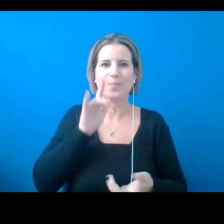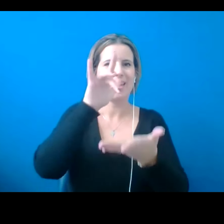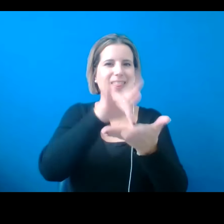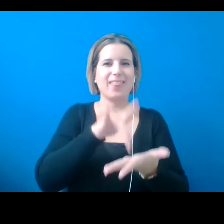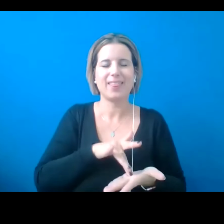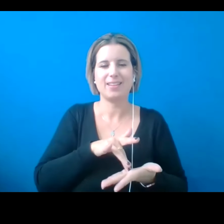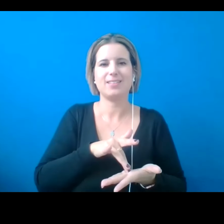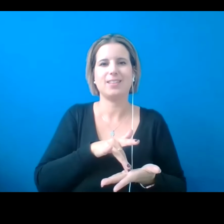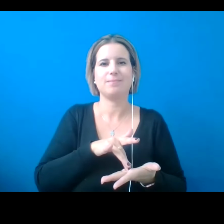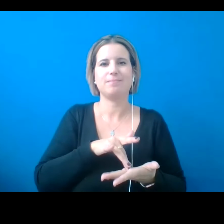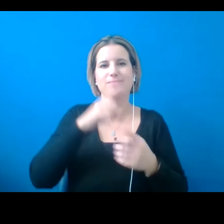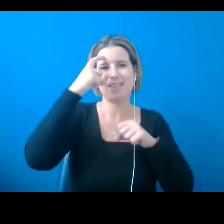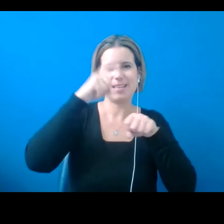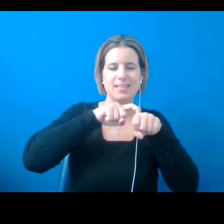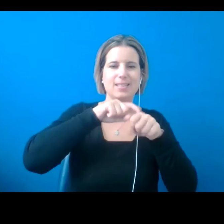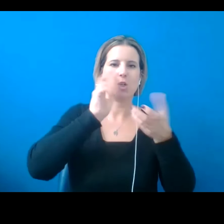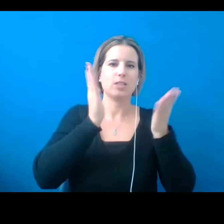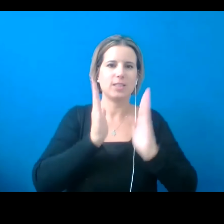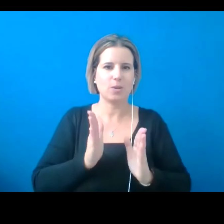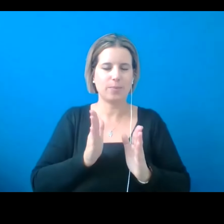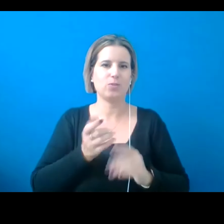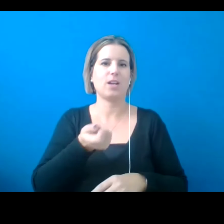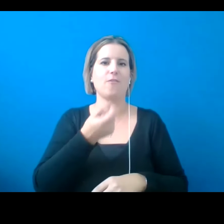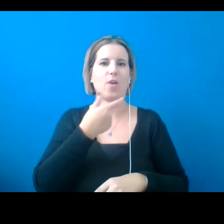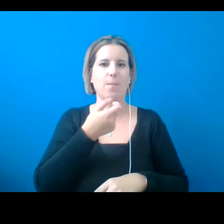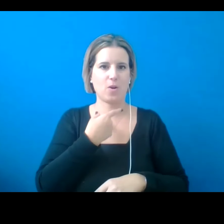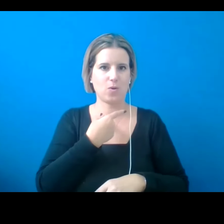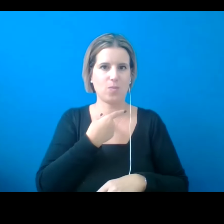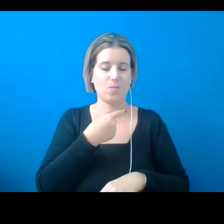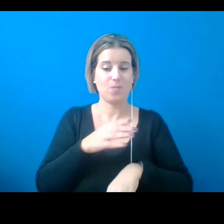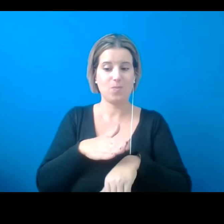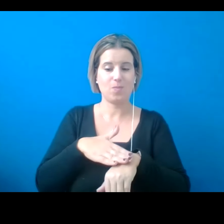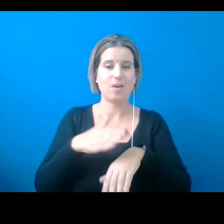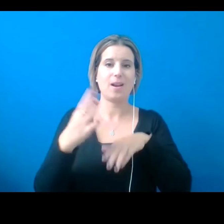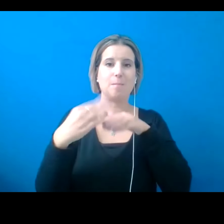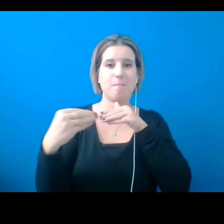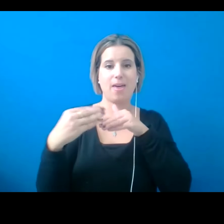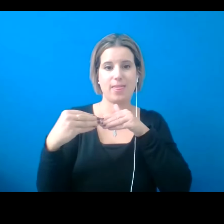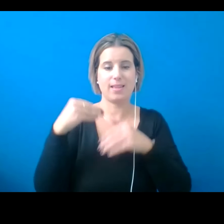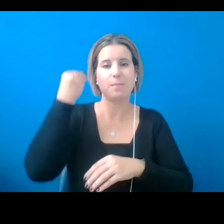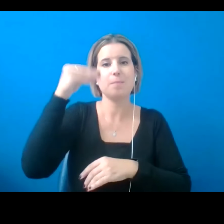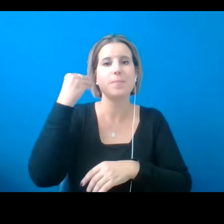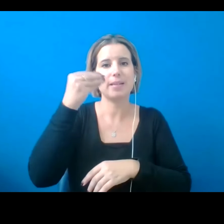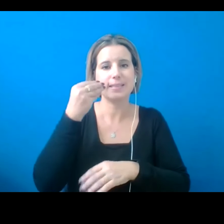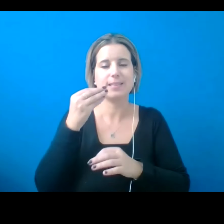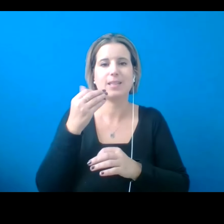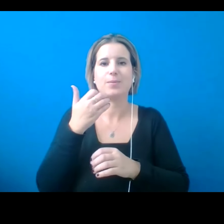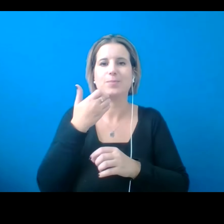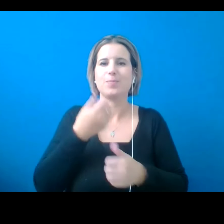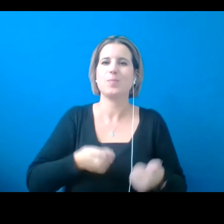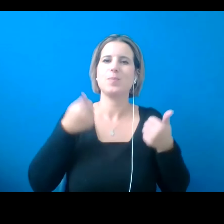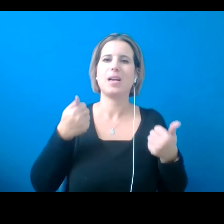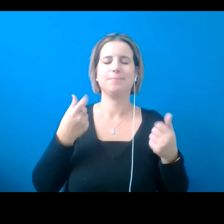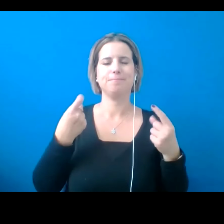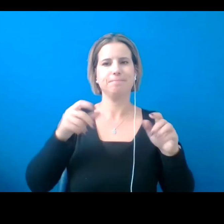intervenciones psicoterapéuticas y farmacológicas y para los pacientes que consideramos que necesitan una ayuda más frecuente